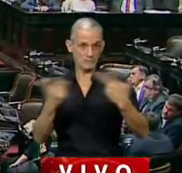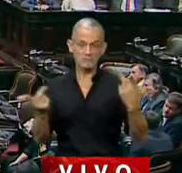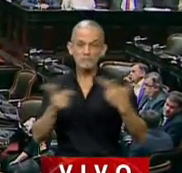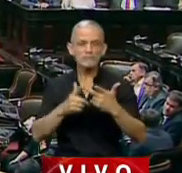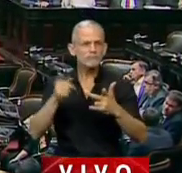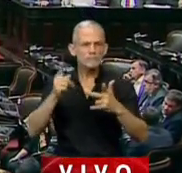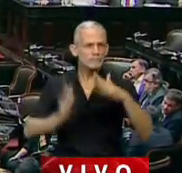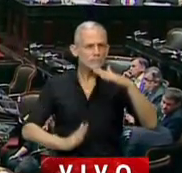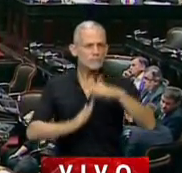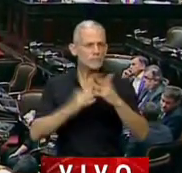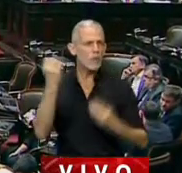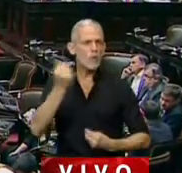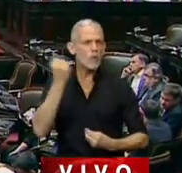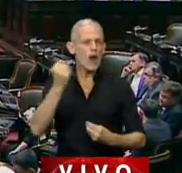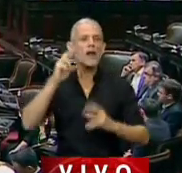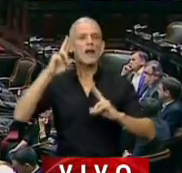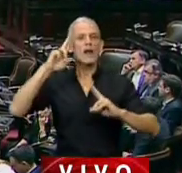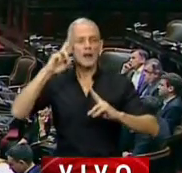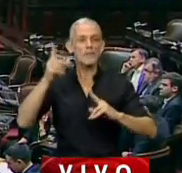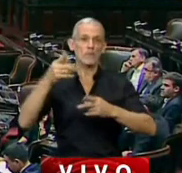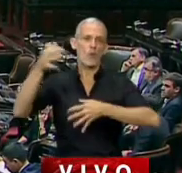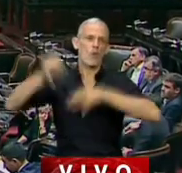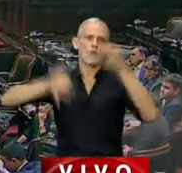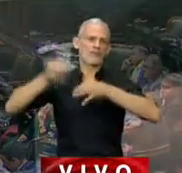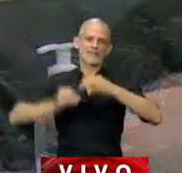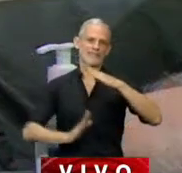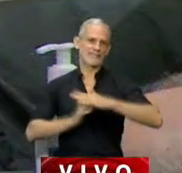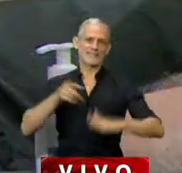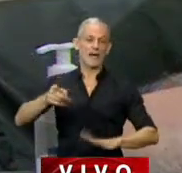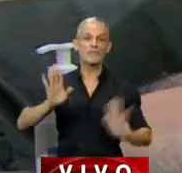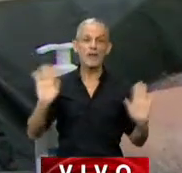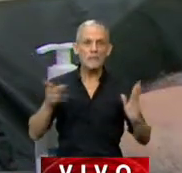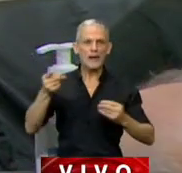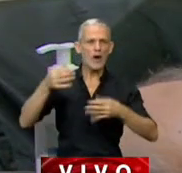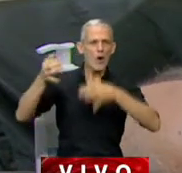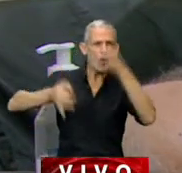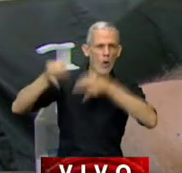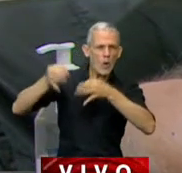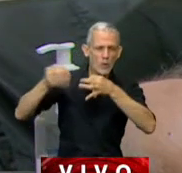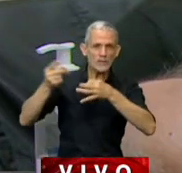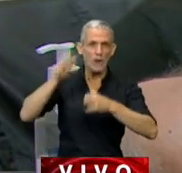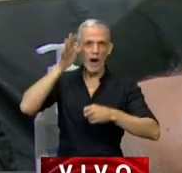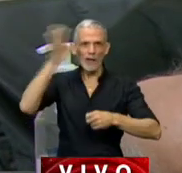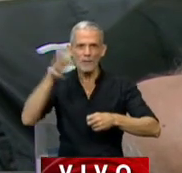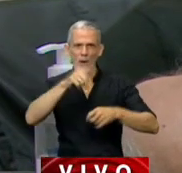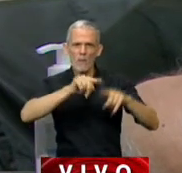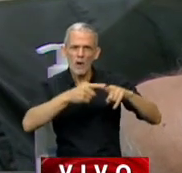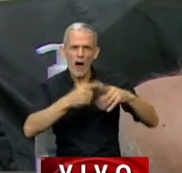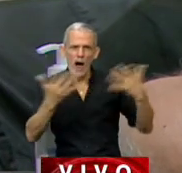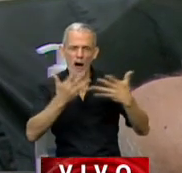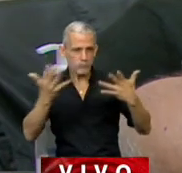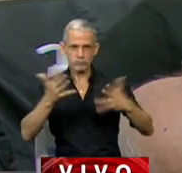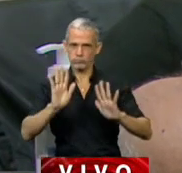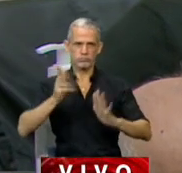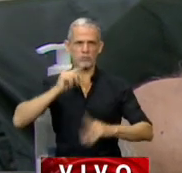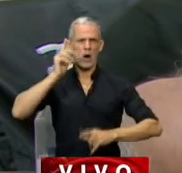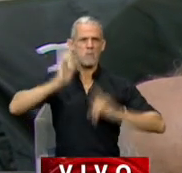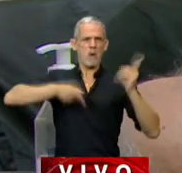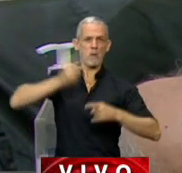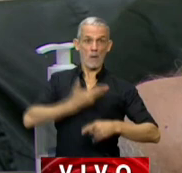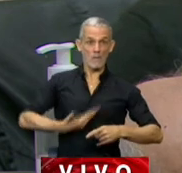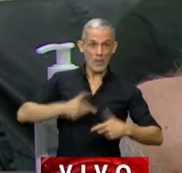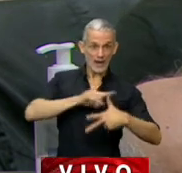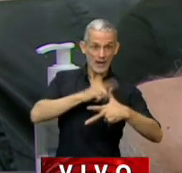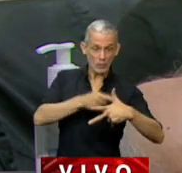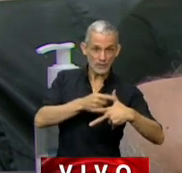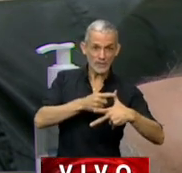fundamental es la justicia, para evitar cualquier tipo de excesos tiránicos del Poder